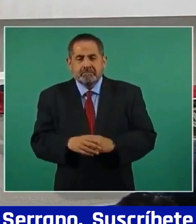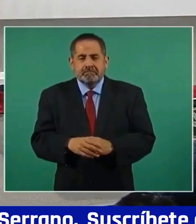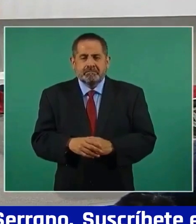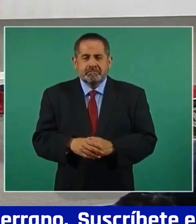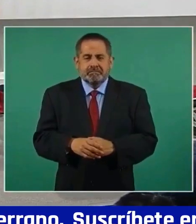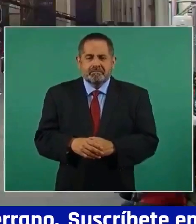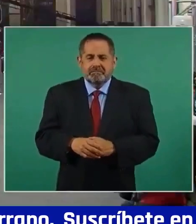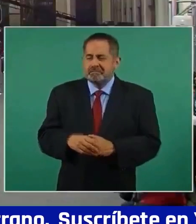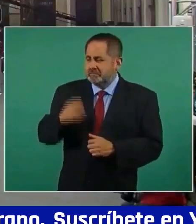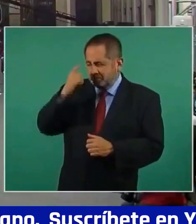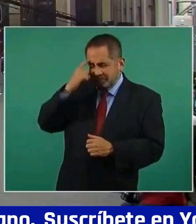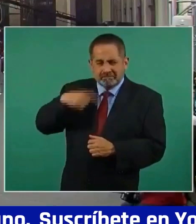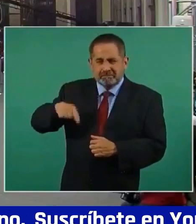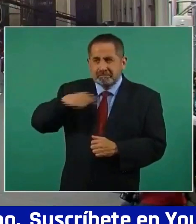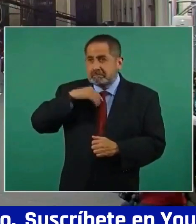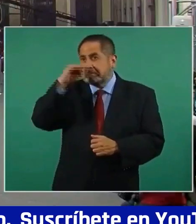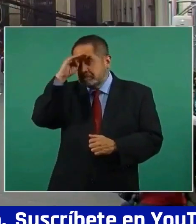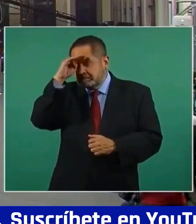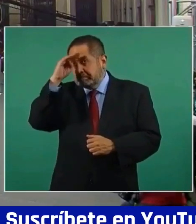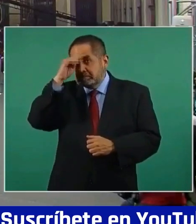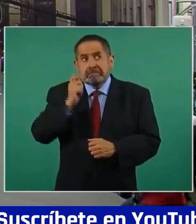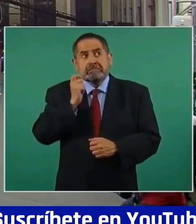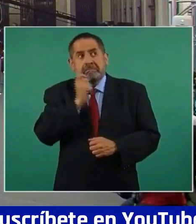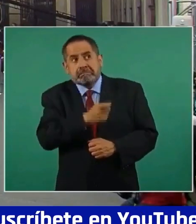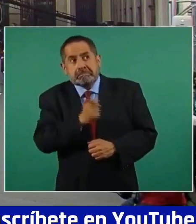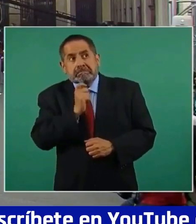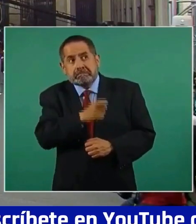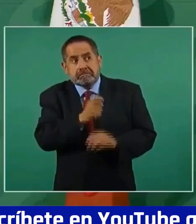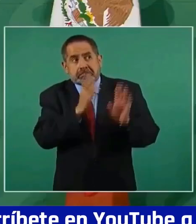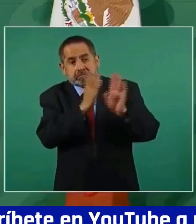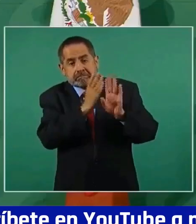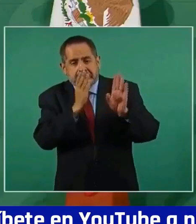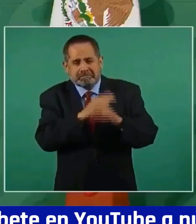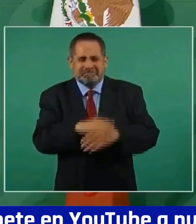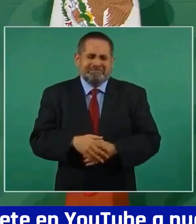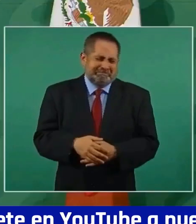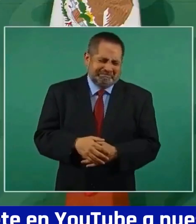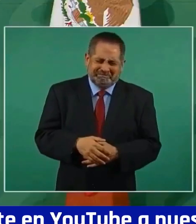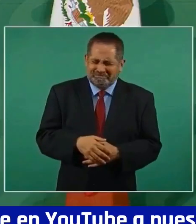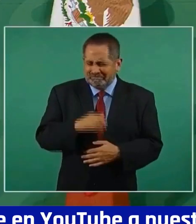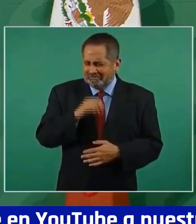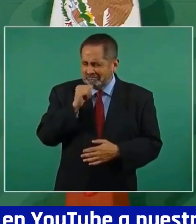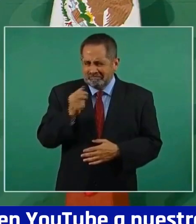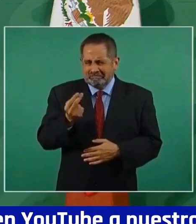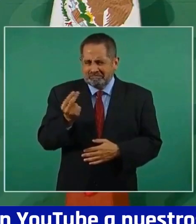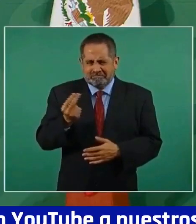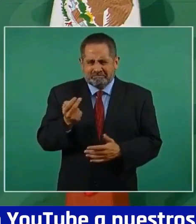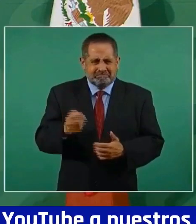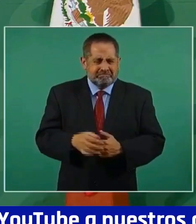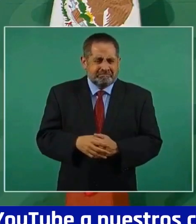presidente, estar pensando en que los vamos a